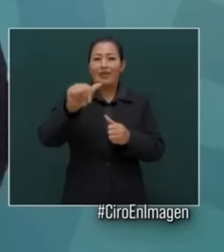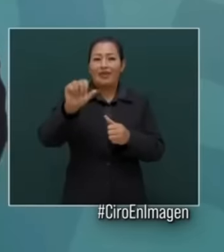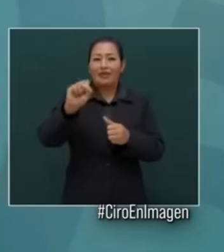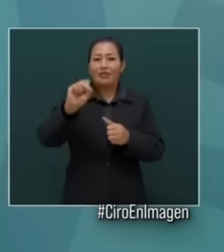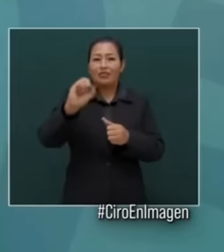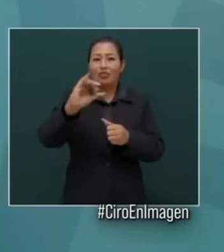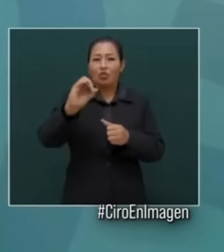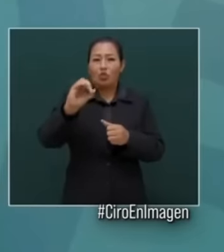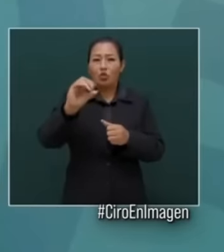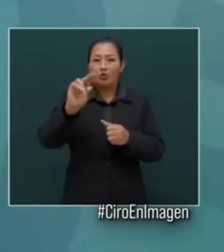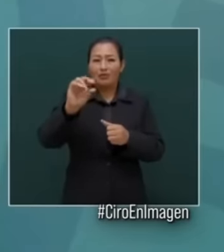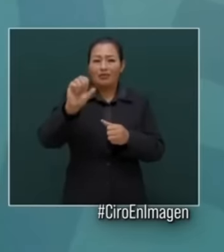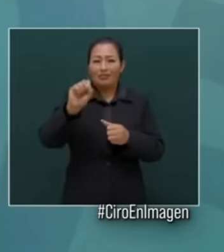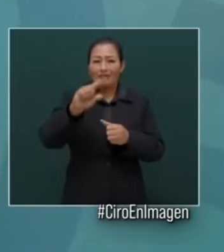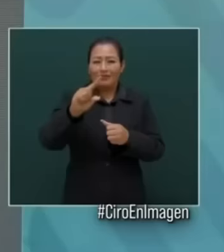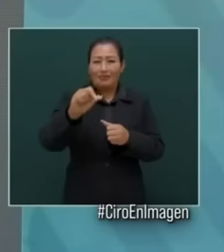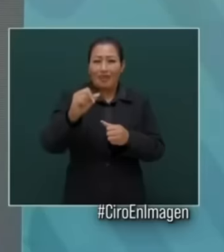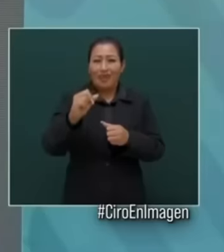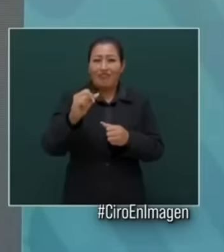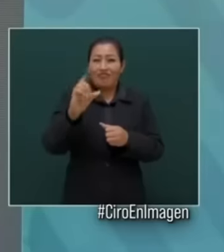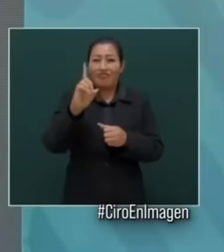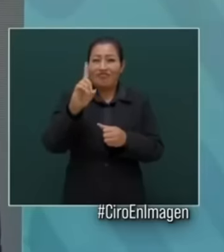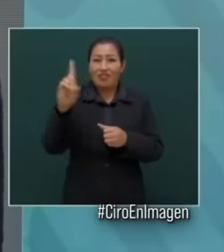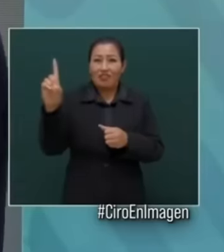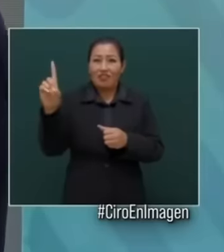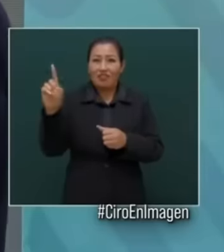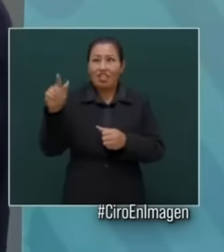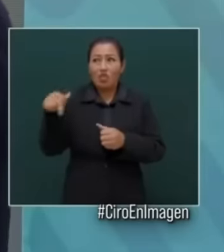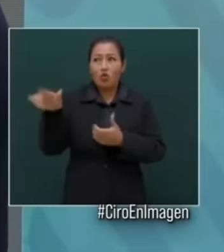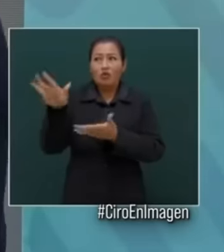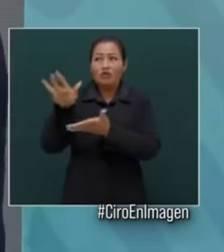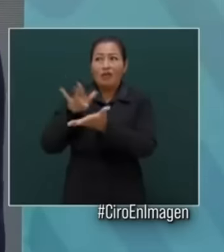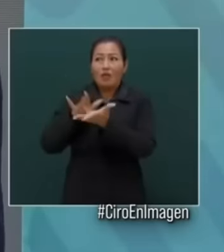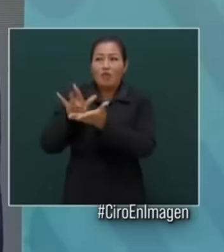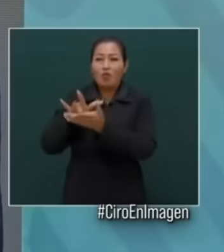expresidentes de derecha, apoyan a Milei?